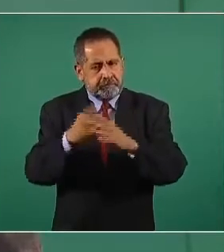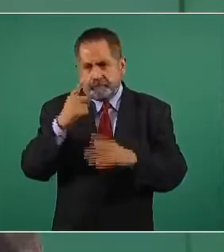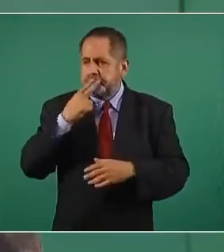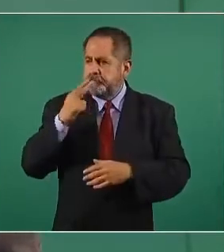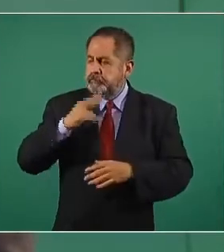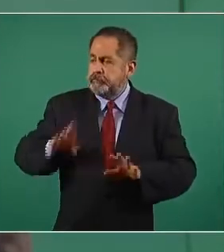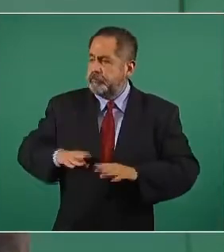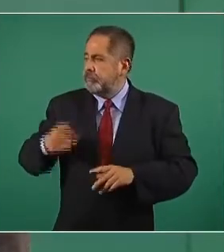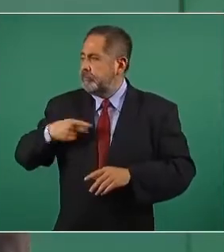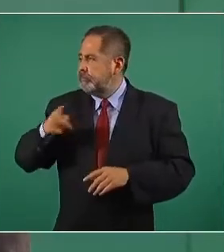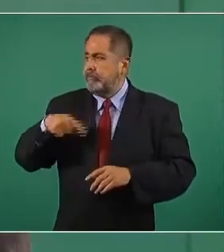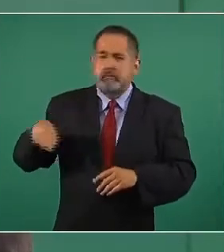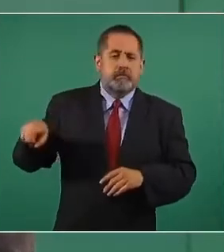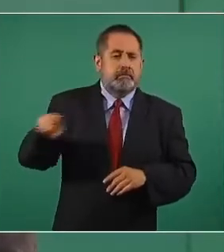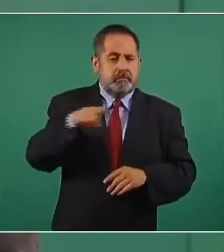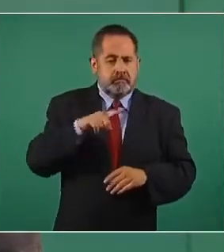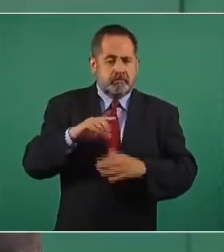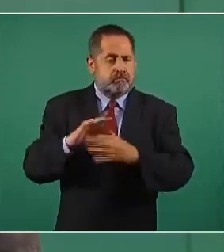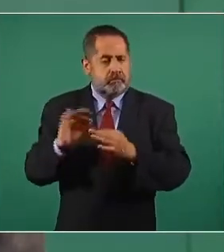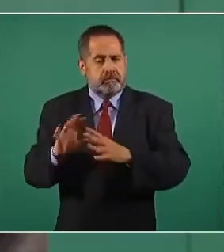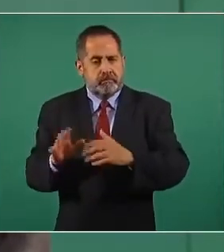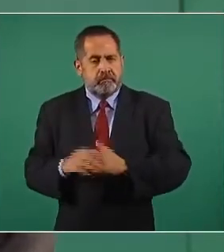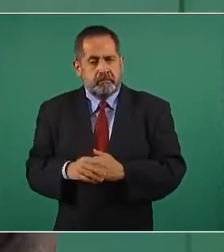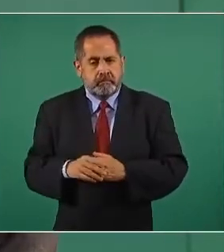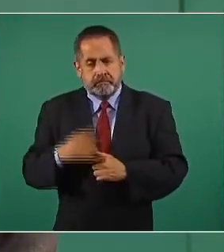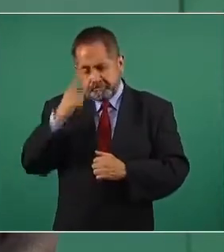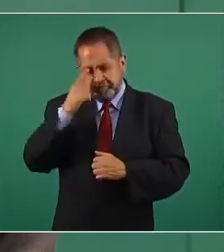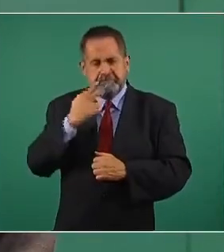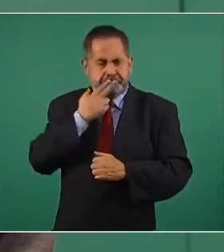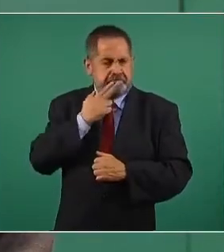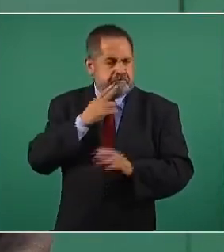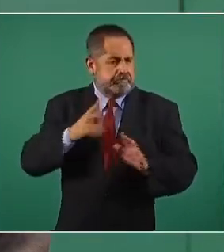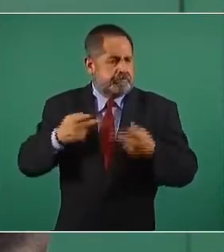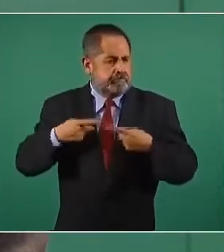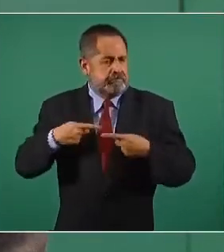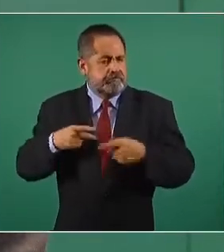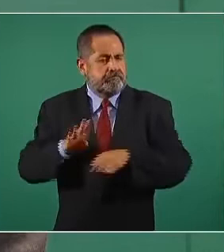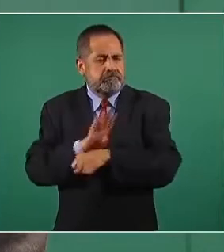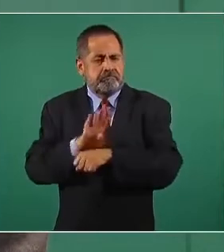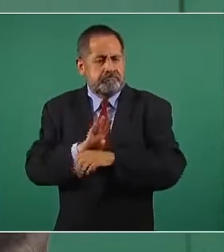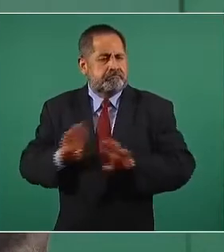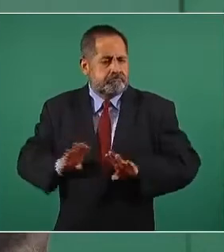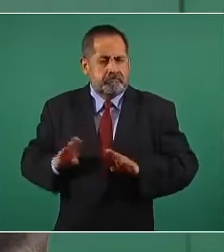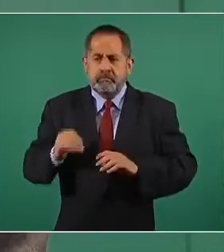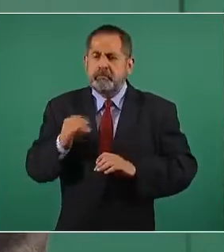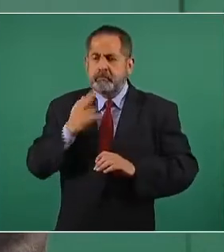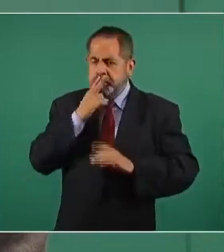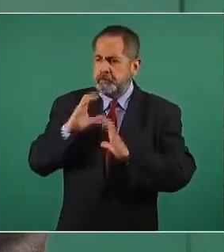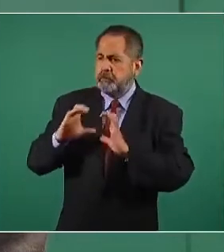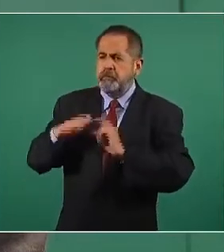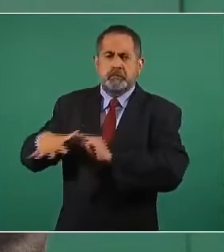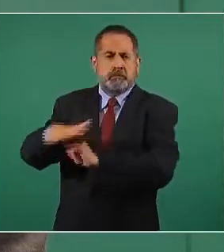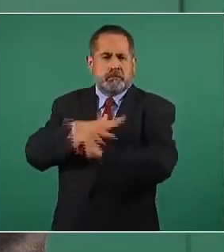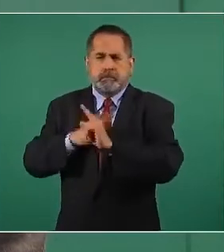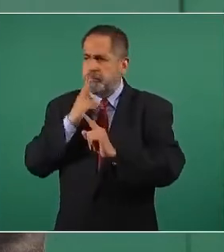beneficiar a la gente y también para cuidar el medio ambiente.